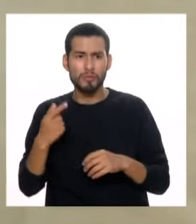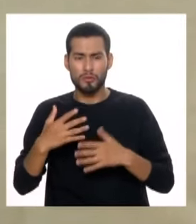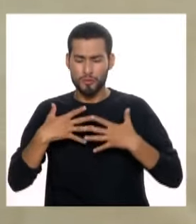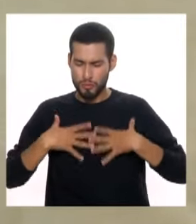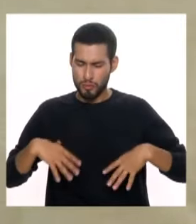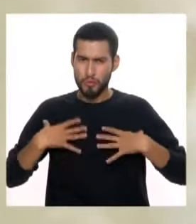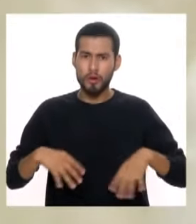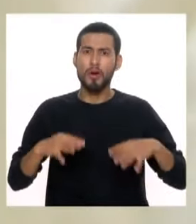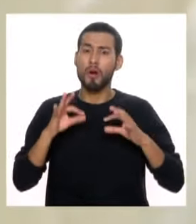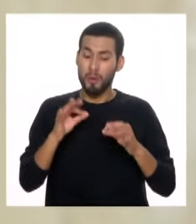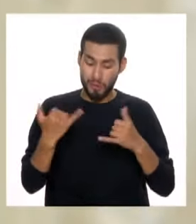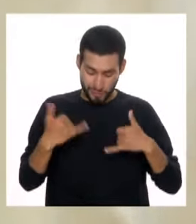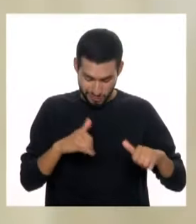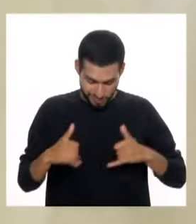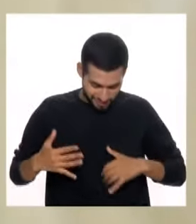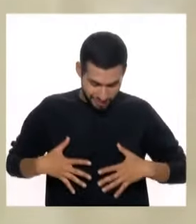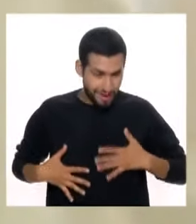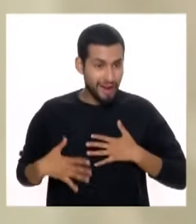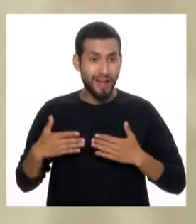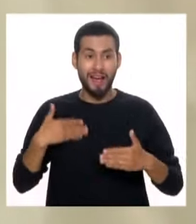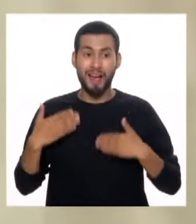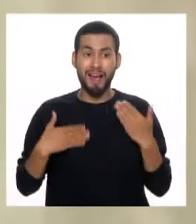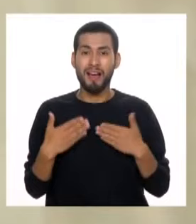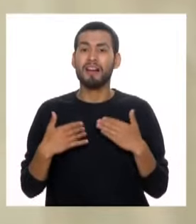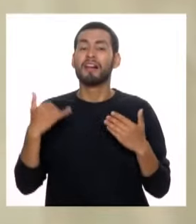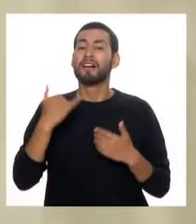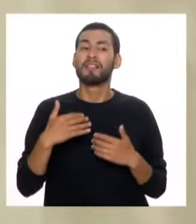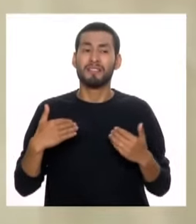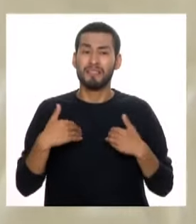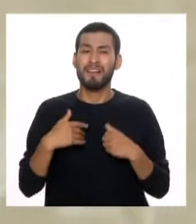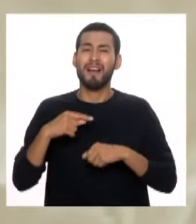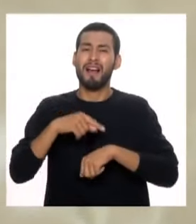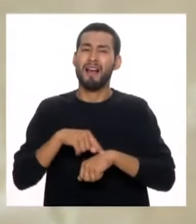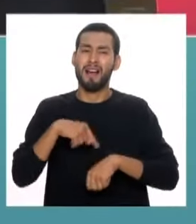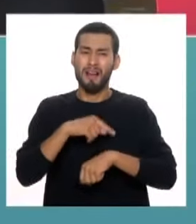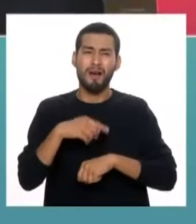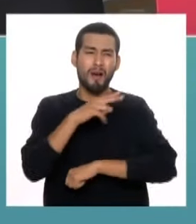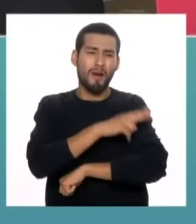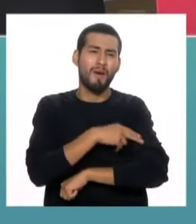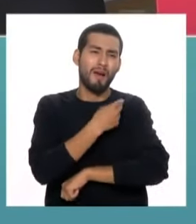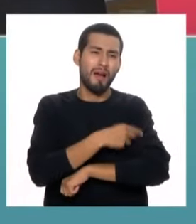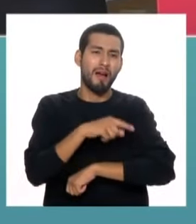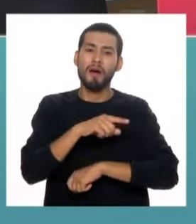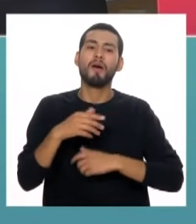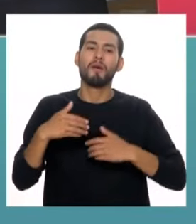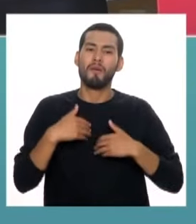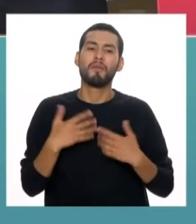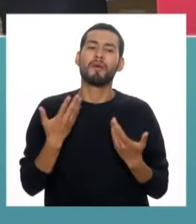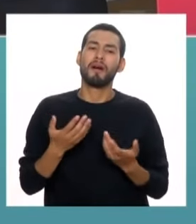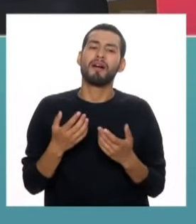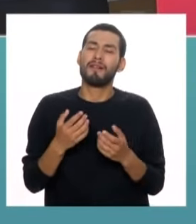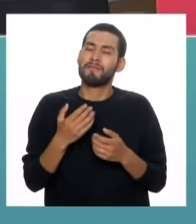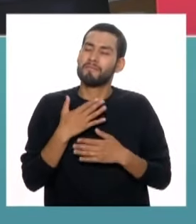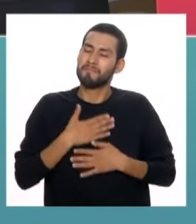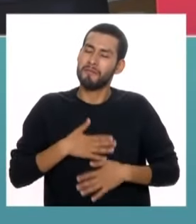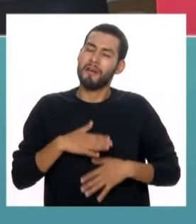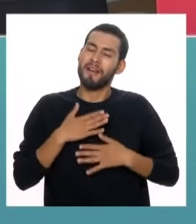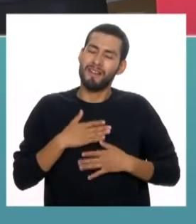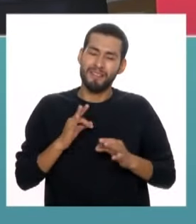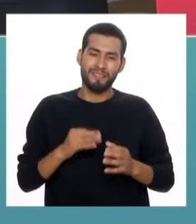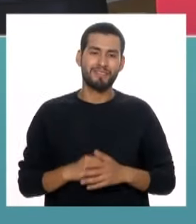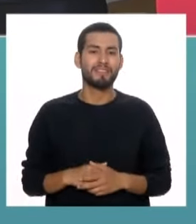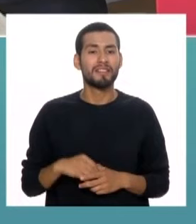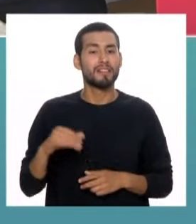que además sea lúdico y que los niños que tienen largos días en el hospital puedan tener en qué entretenerse. Por otro lado,